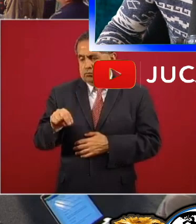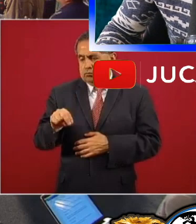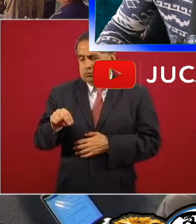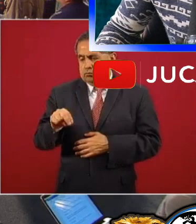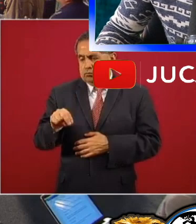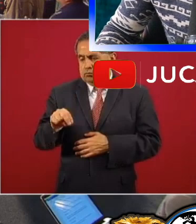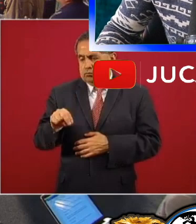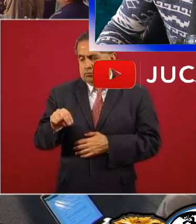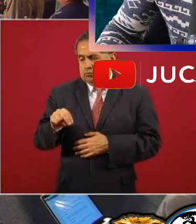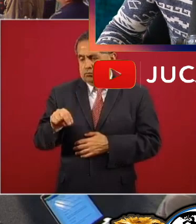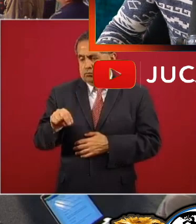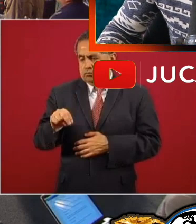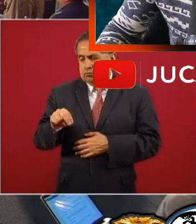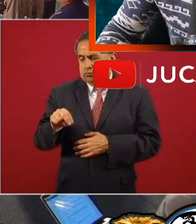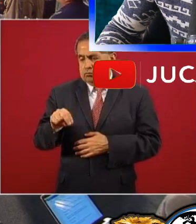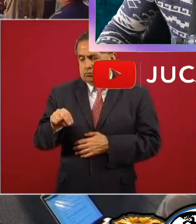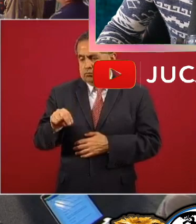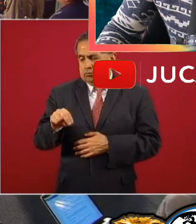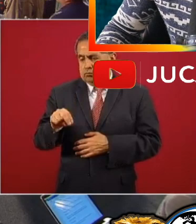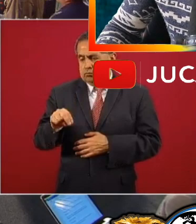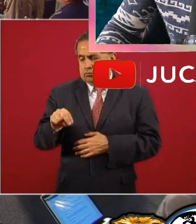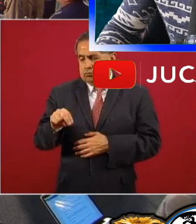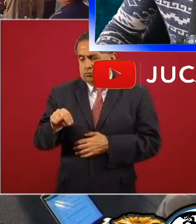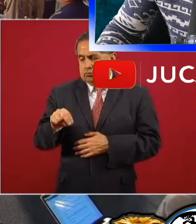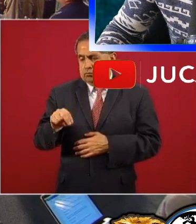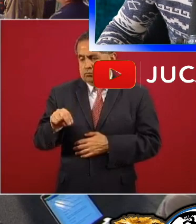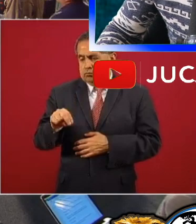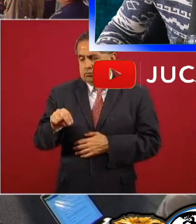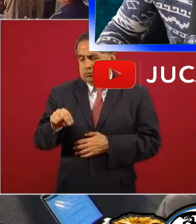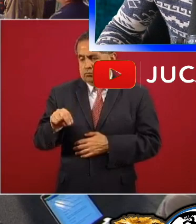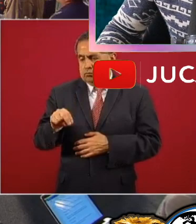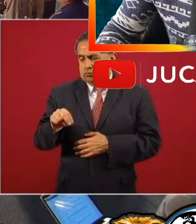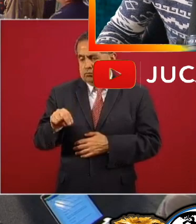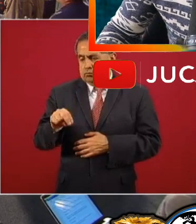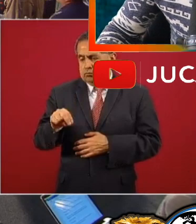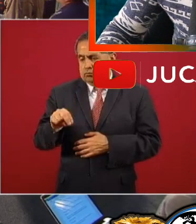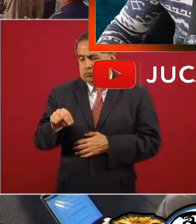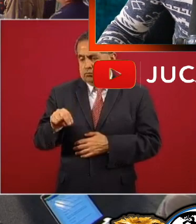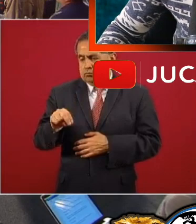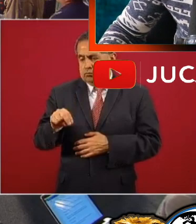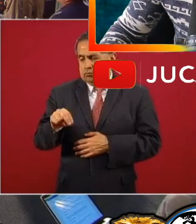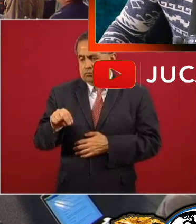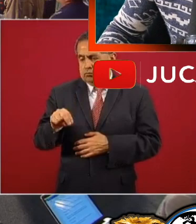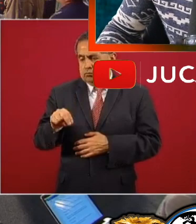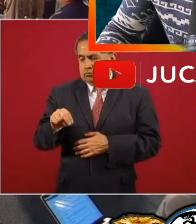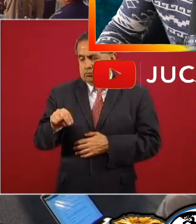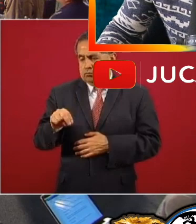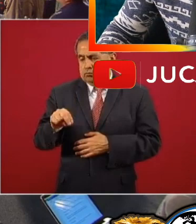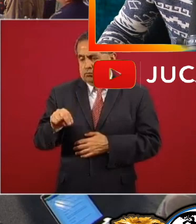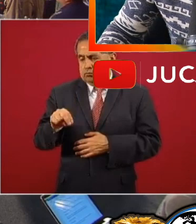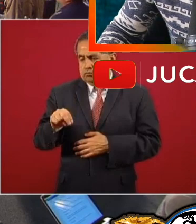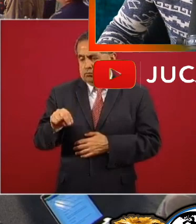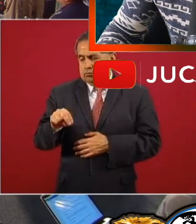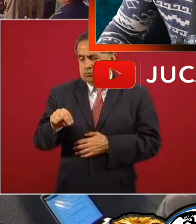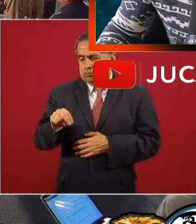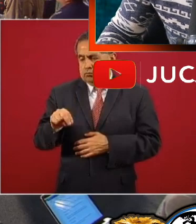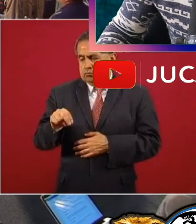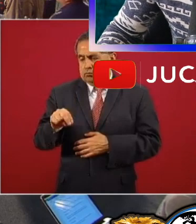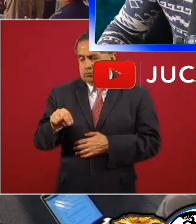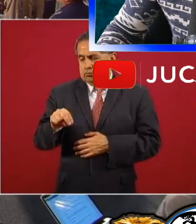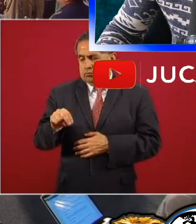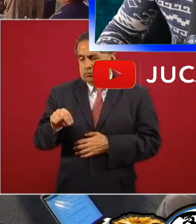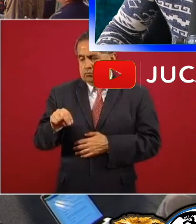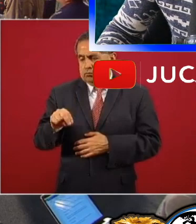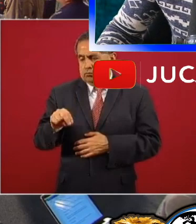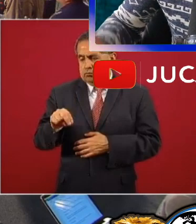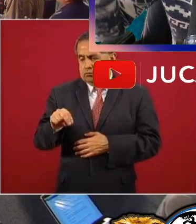la justicia lo está alcanzando. Apenas acaban de agarrar a dos vinculados a García Luna. Al estar vinculados a